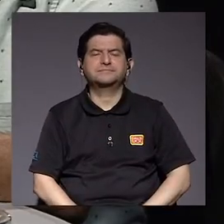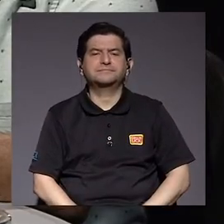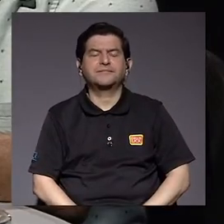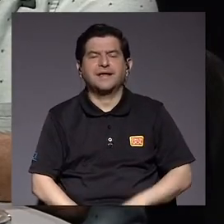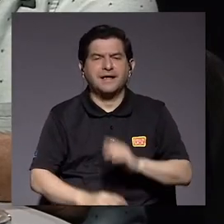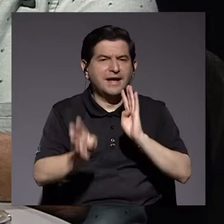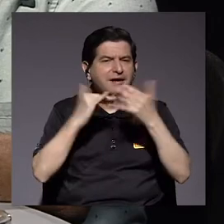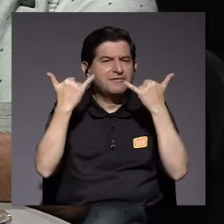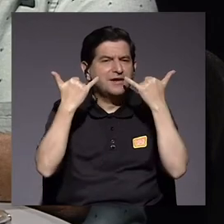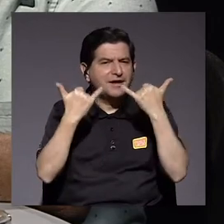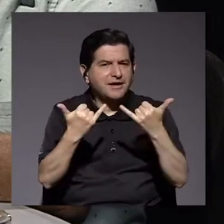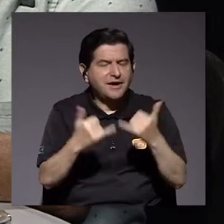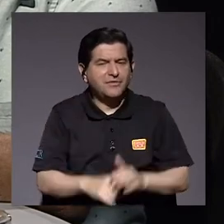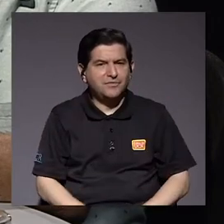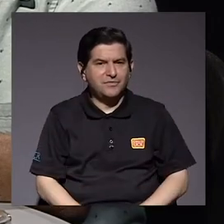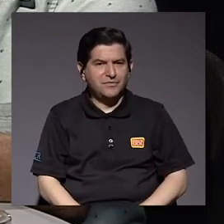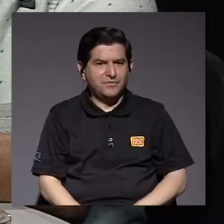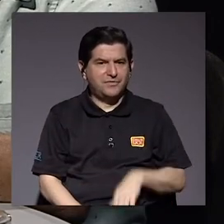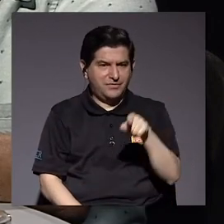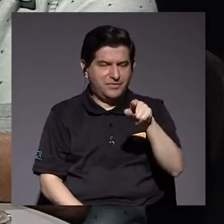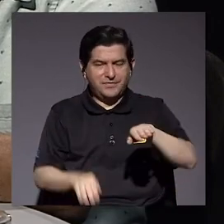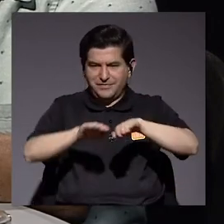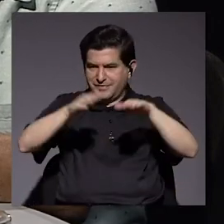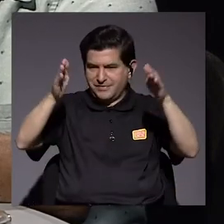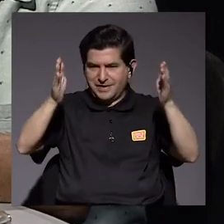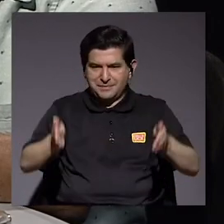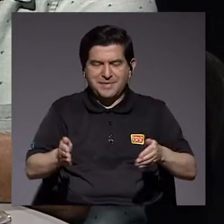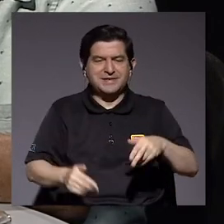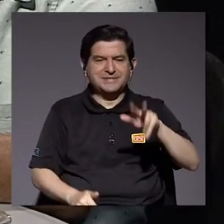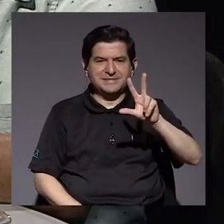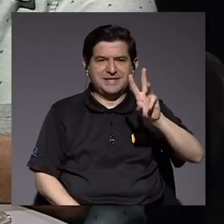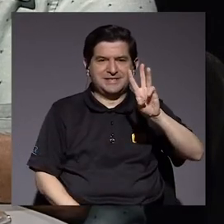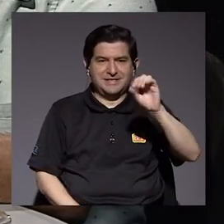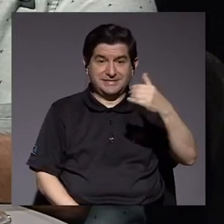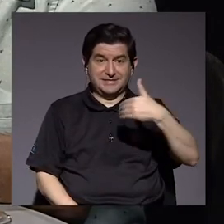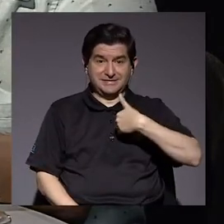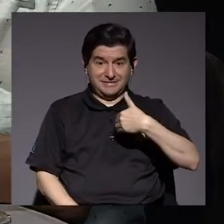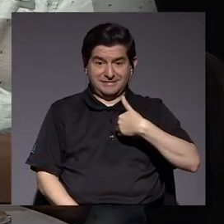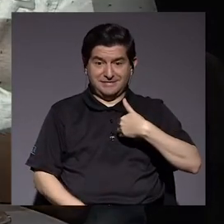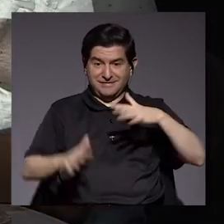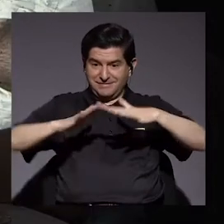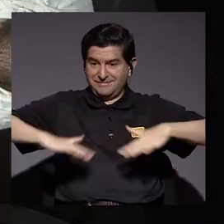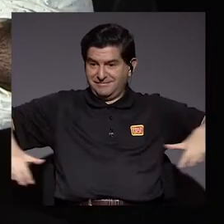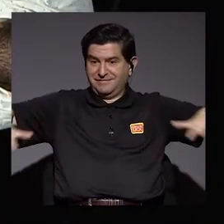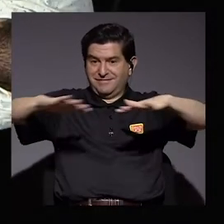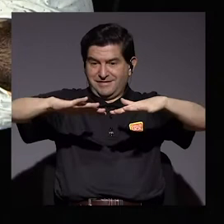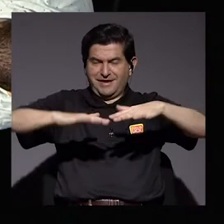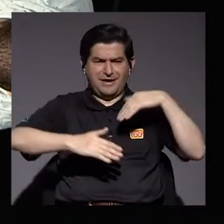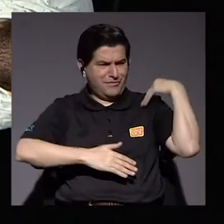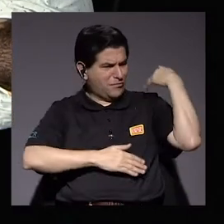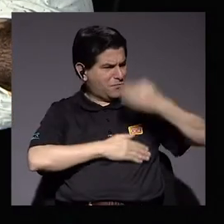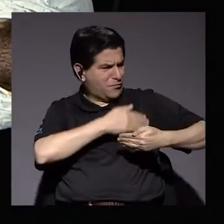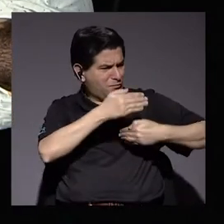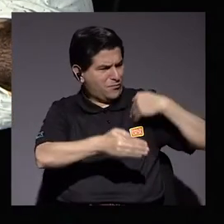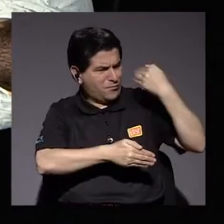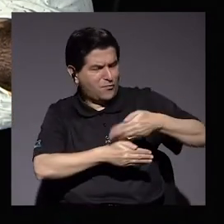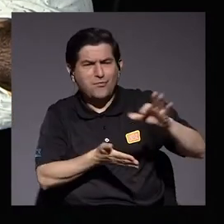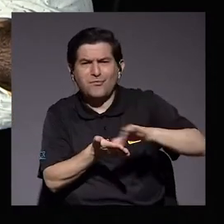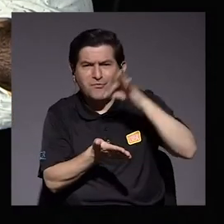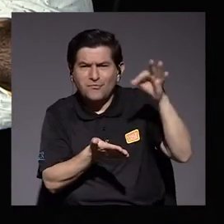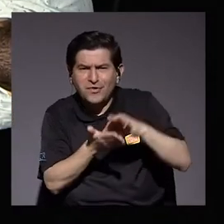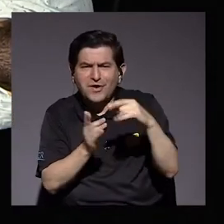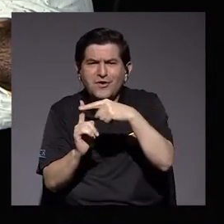Don Néstor, hablemos de esta toma de la mesa de 360 hoy. Primero, la evolución que ha tenido el